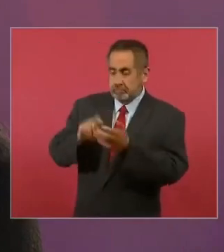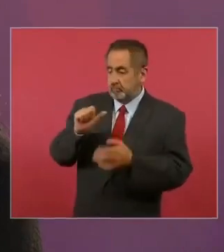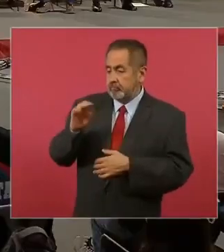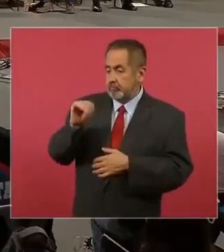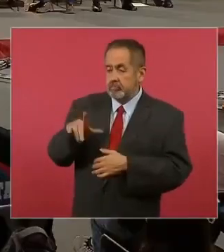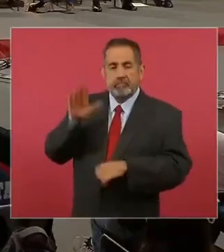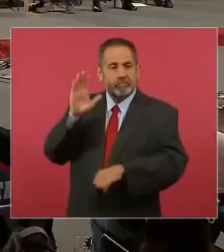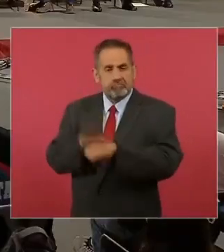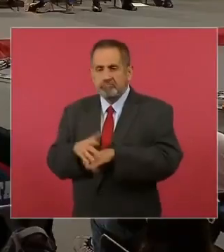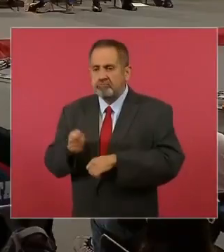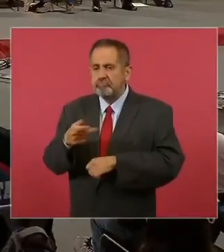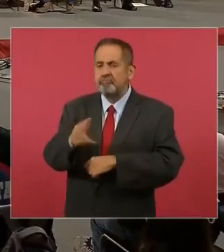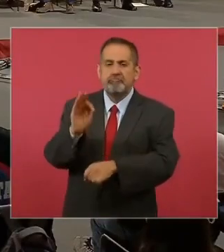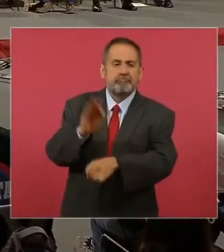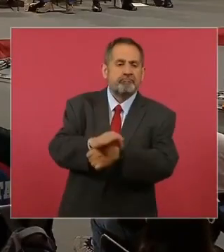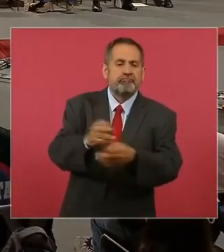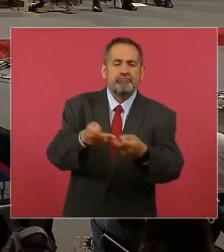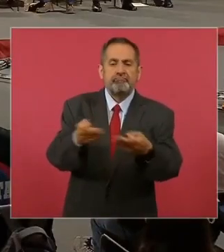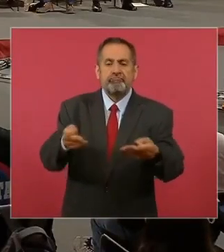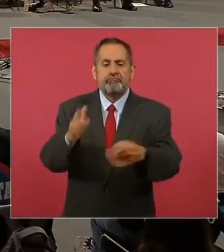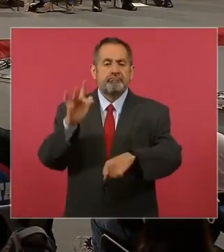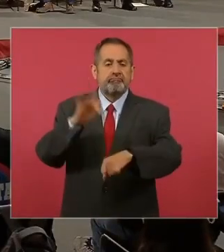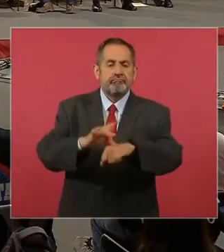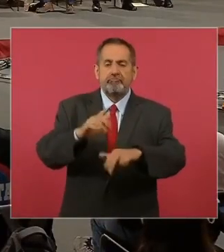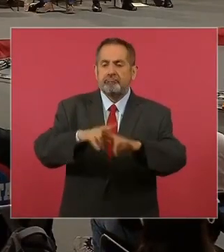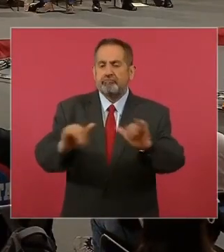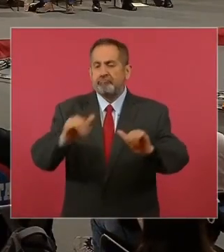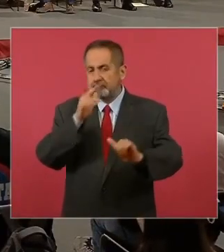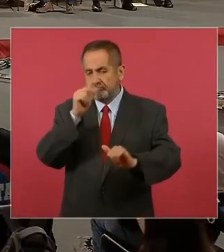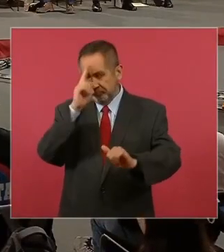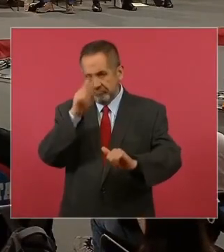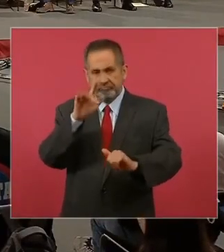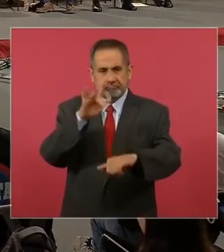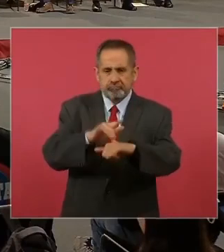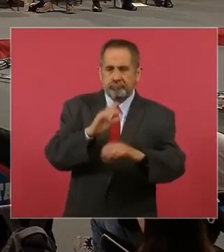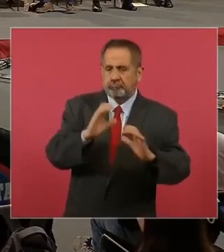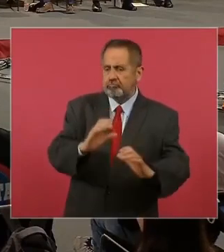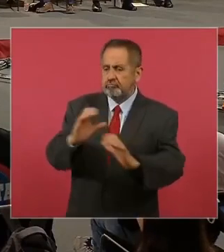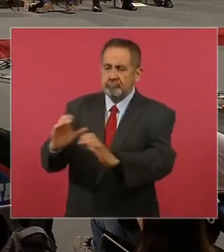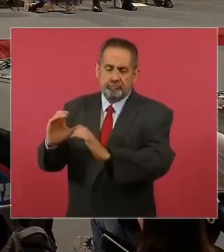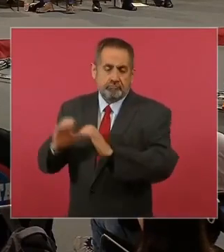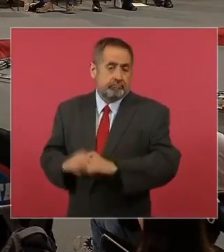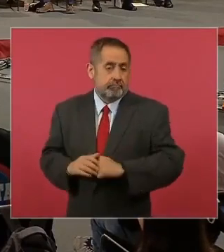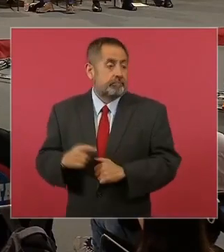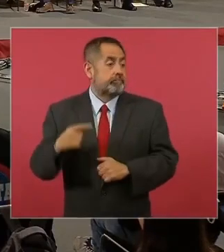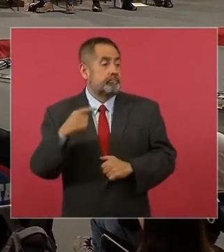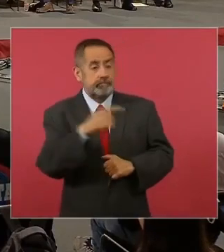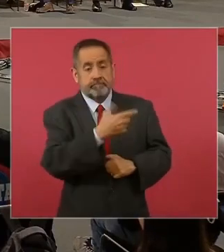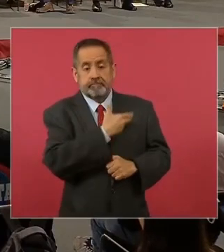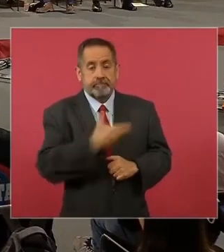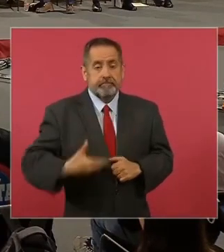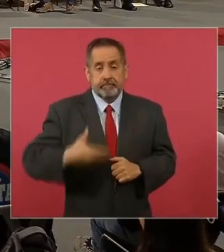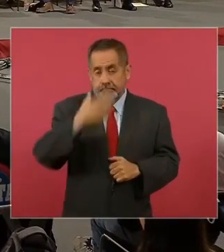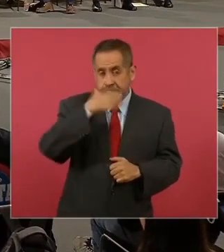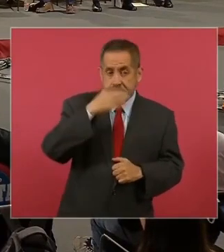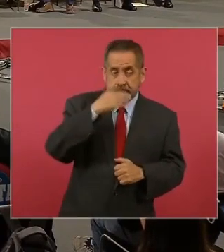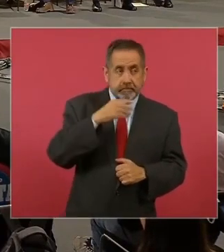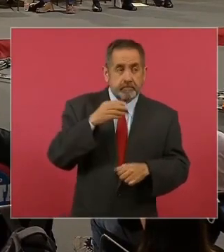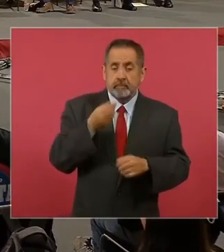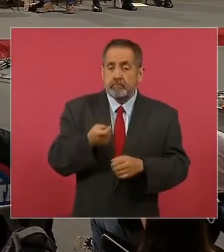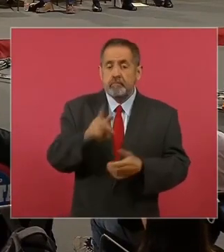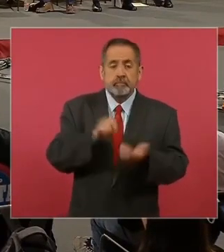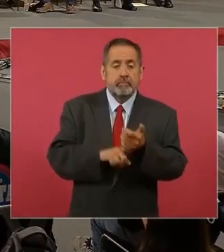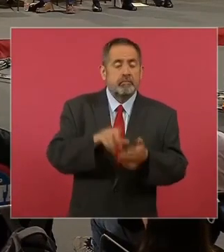protegidas. Y iniciamos con ese trabajo, el planteamiento, el general Lázaro Cárdenas decretó 40, nuestro presidente decretará,